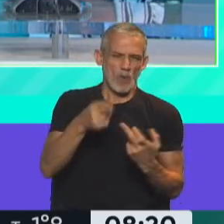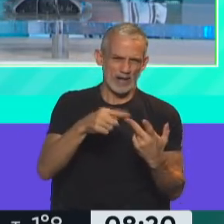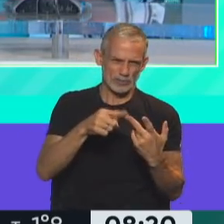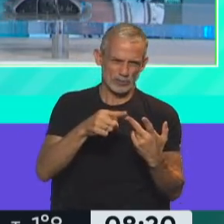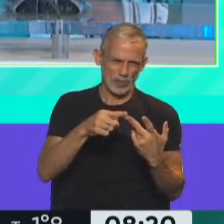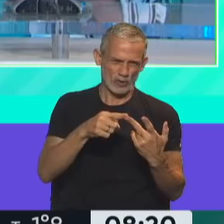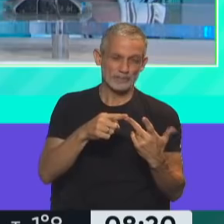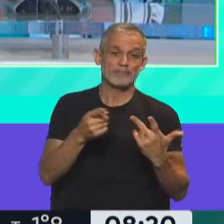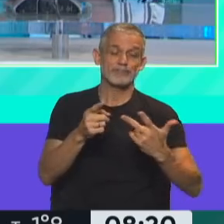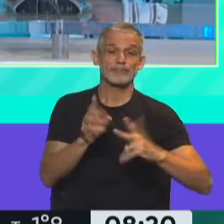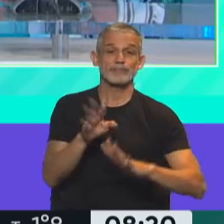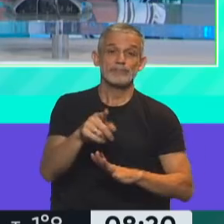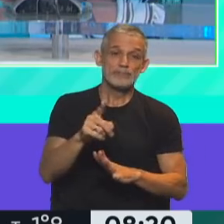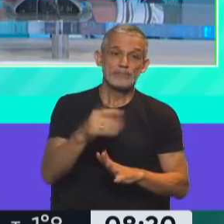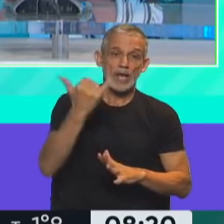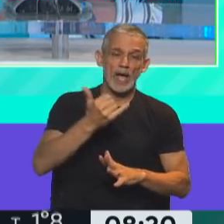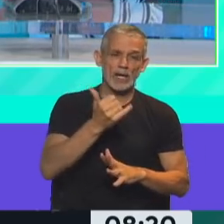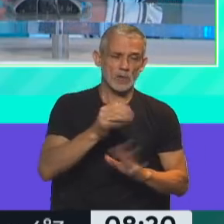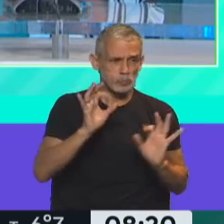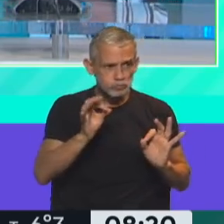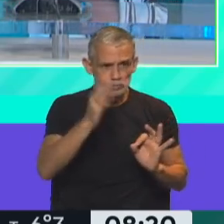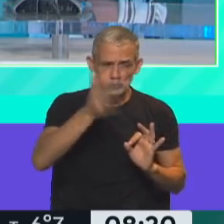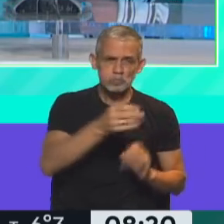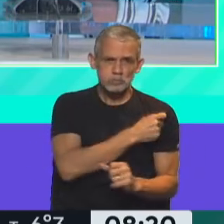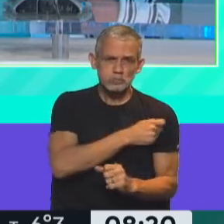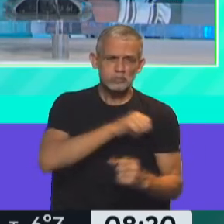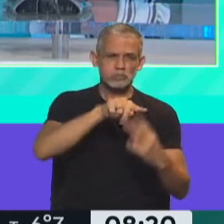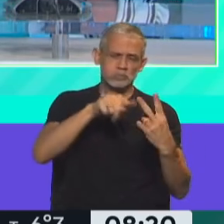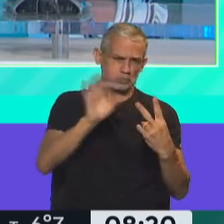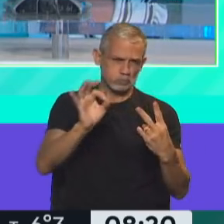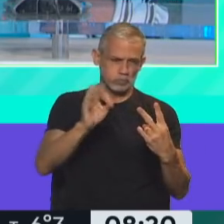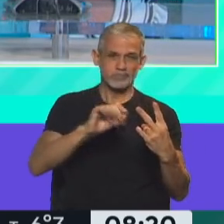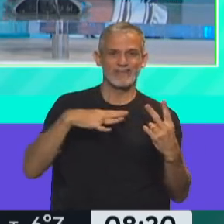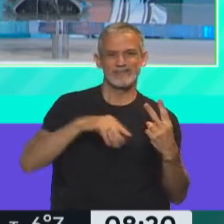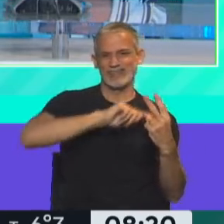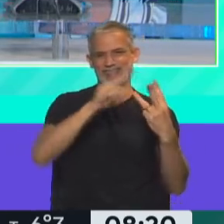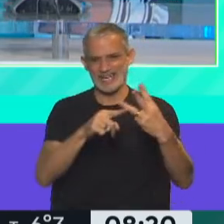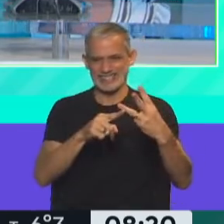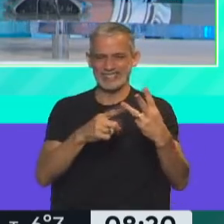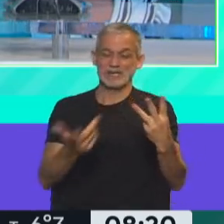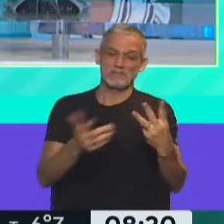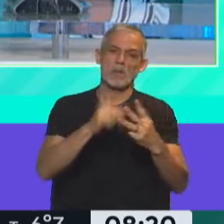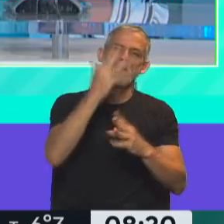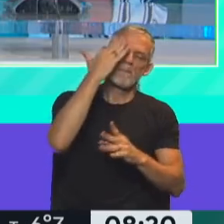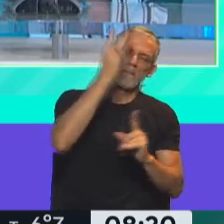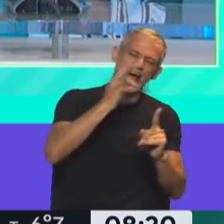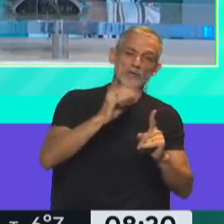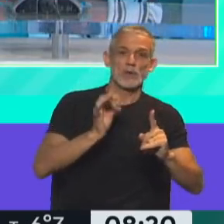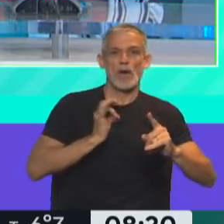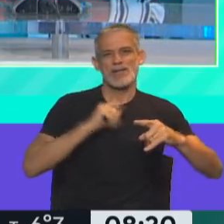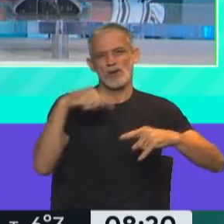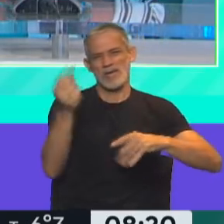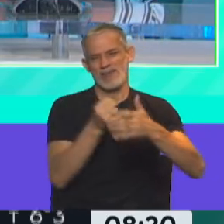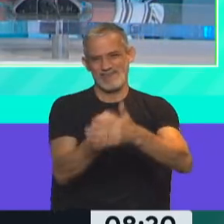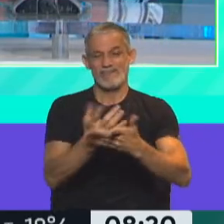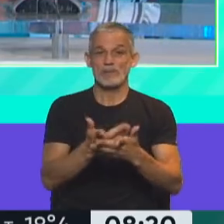está tiene un porcentaje de vacunación muy importante, que quizá el refuerzo que tengamos que tener el año que viene, no en marzo, pero quizá a fines del año que viene, sea